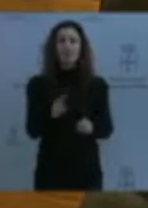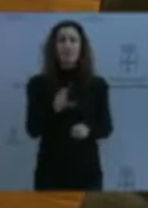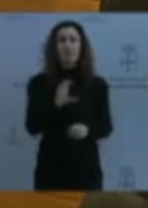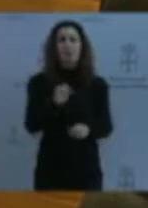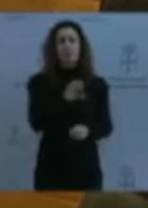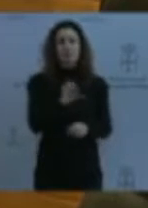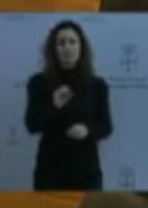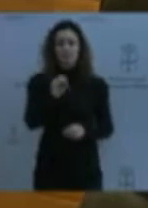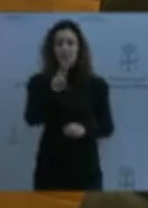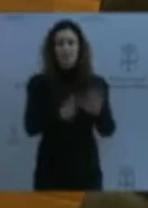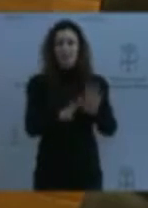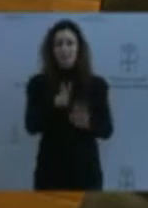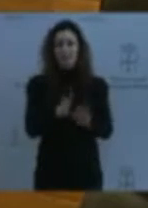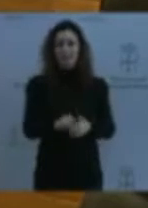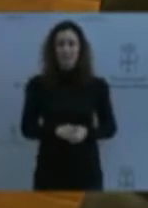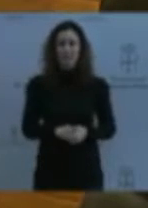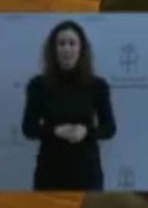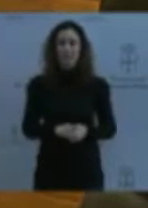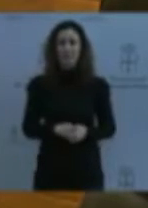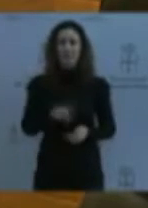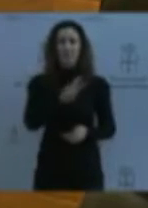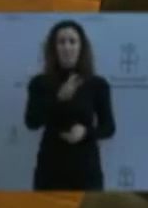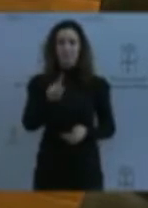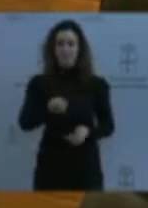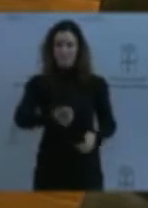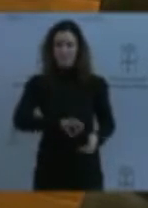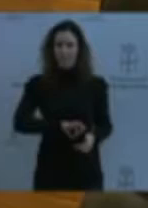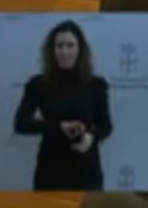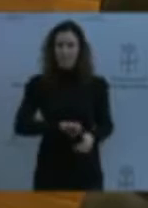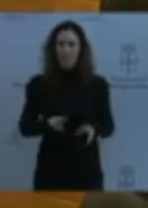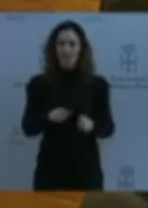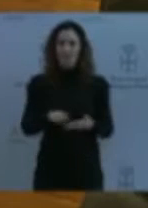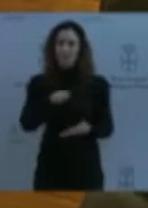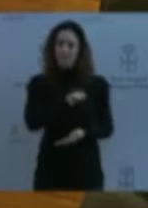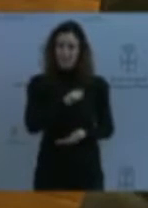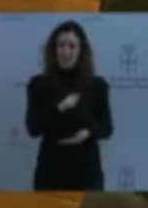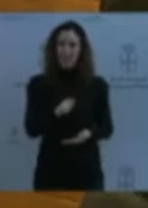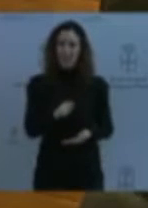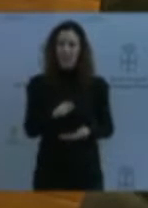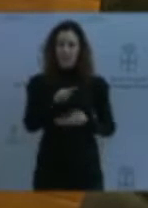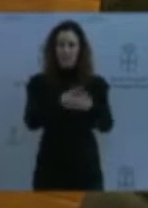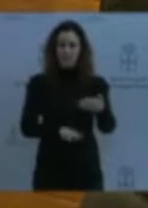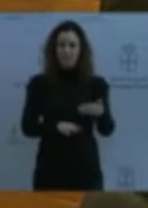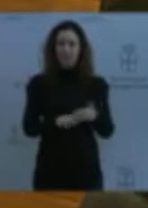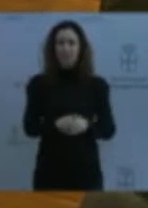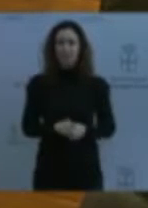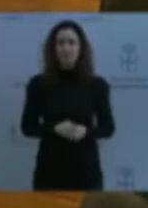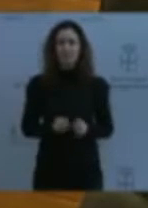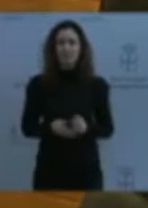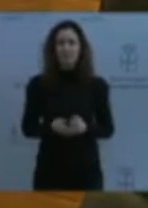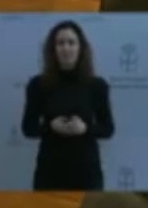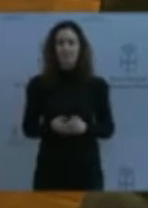El 31 de enero, en la Nueva España, parecía que que estimaban ustedes que los daños habían sido de